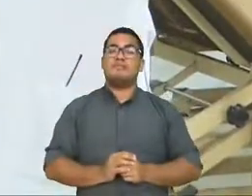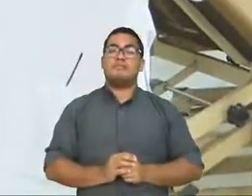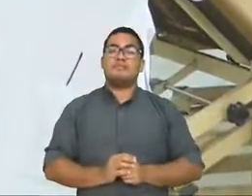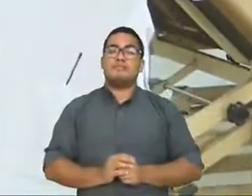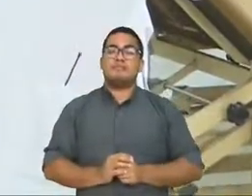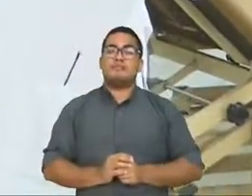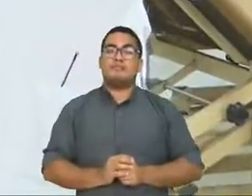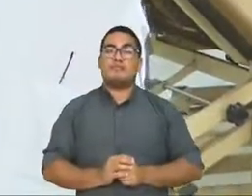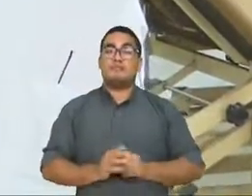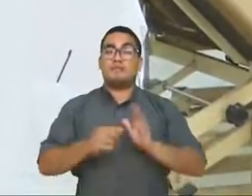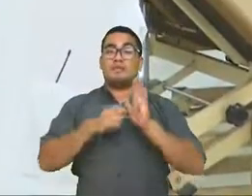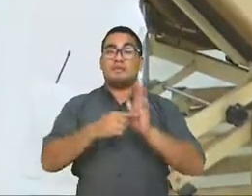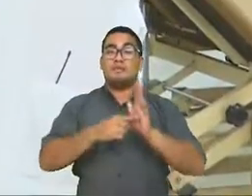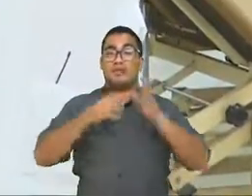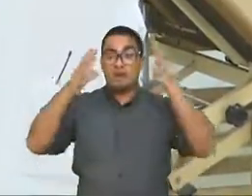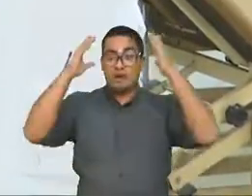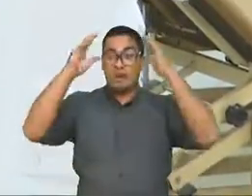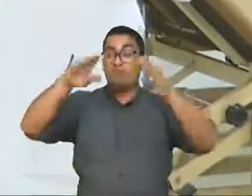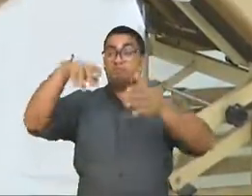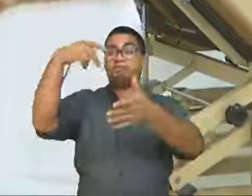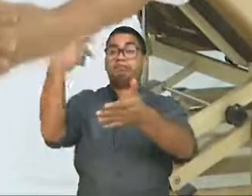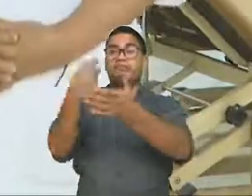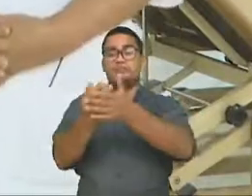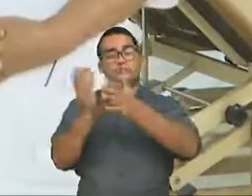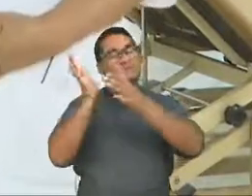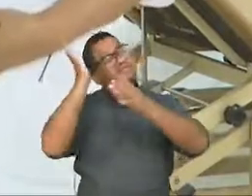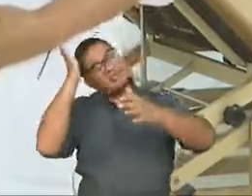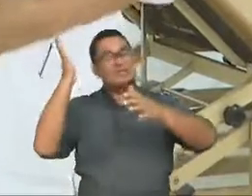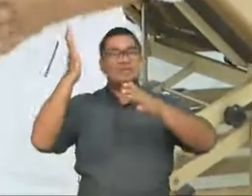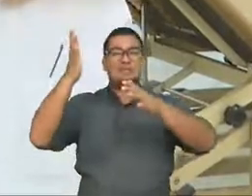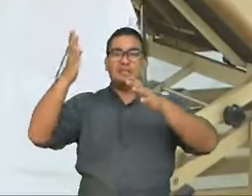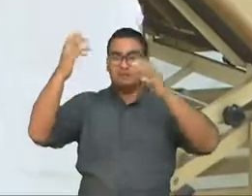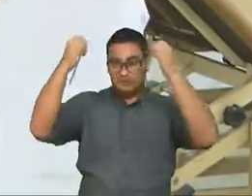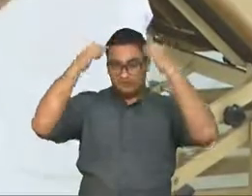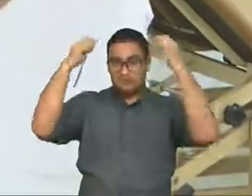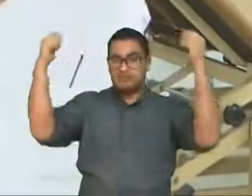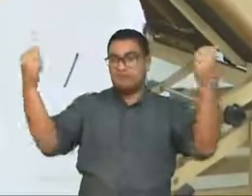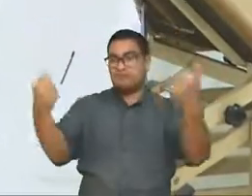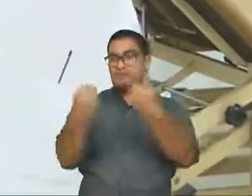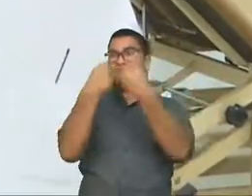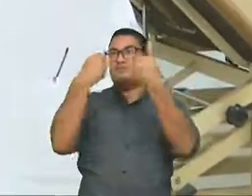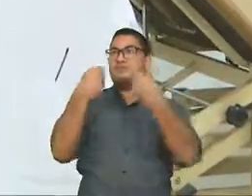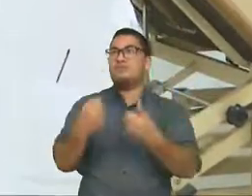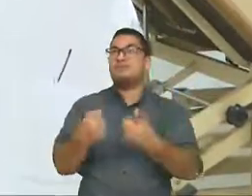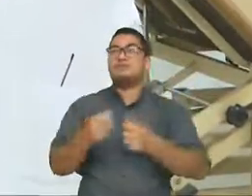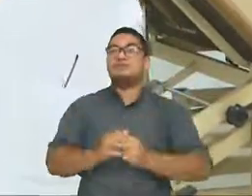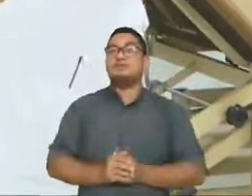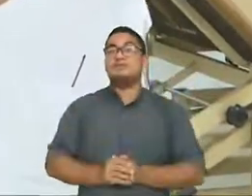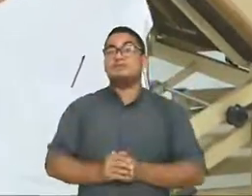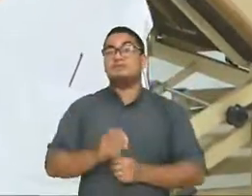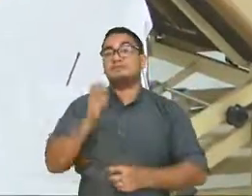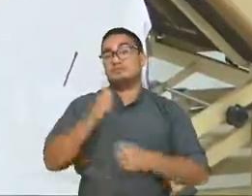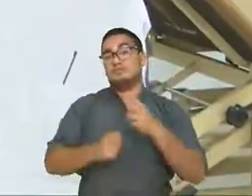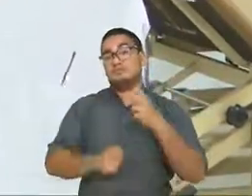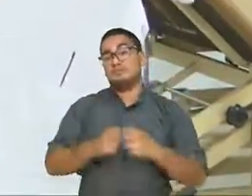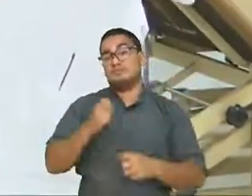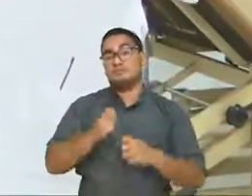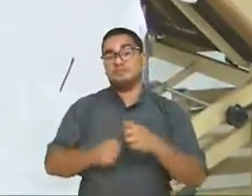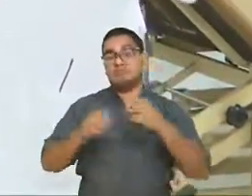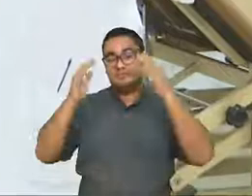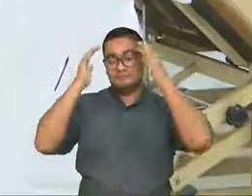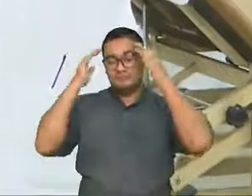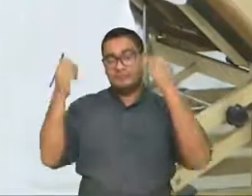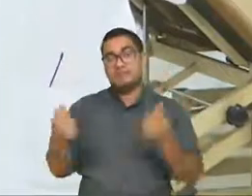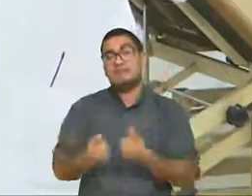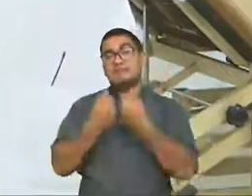porque al caer el casco, ellos se golpean la cabeza y es ahí donde sufren. Entonces, este paciente que tiene un problema de traumatismo cronoencefálico son los